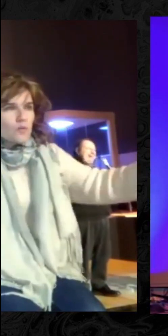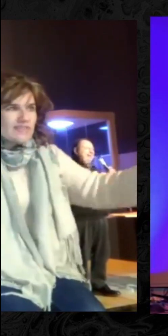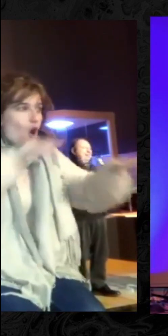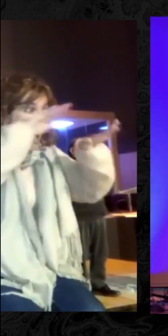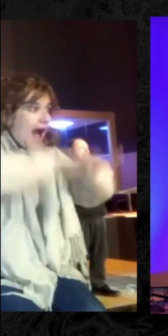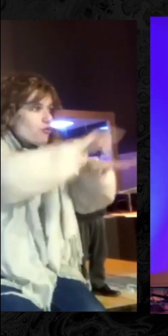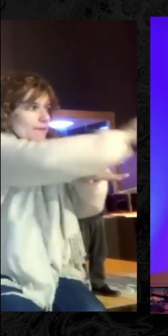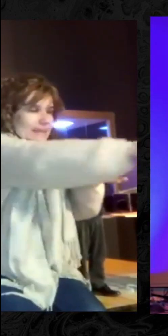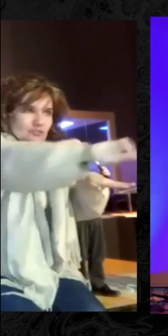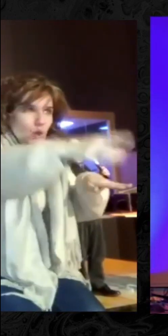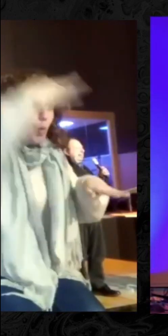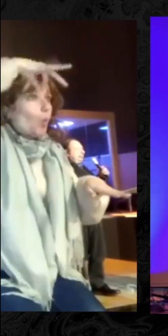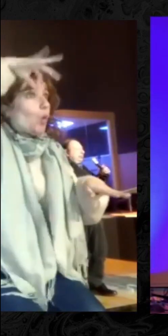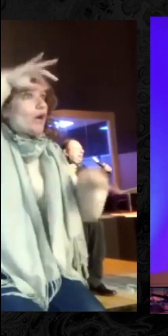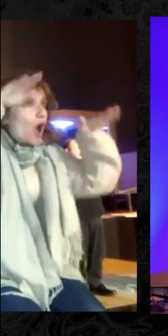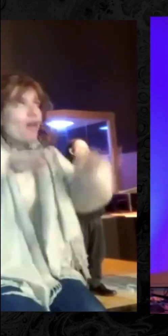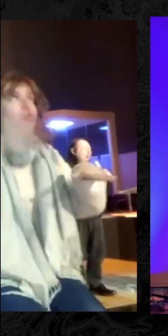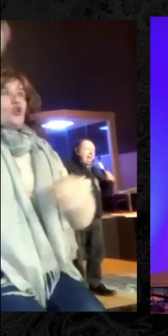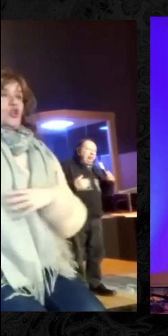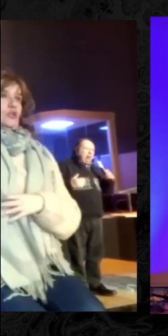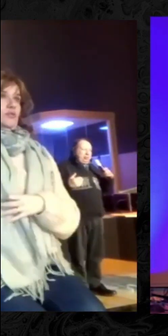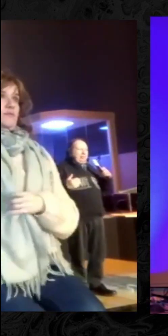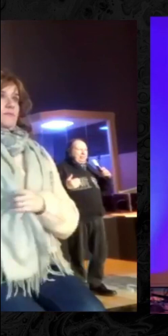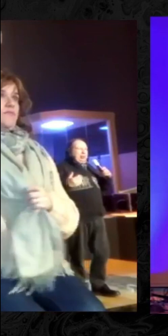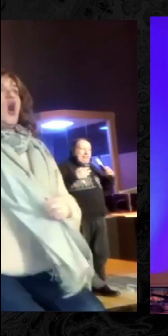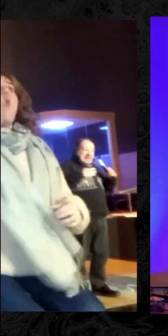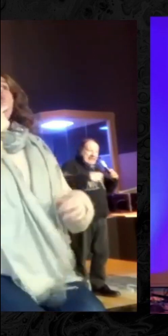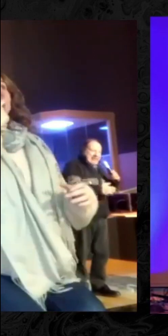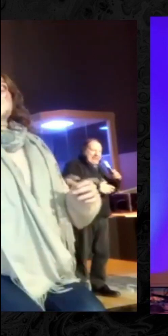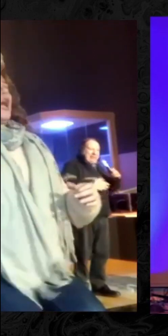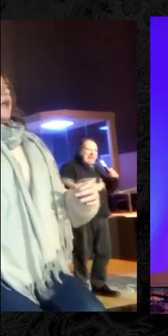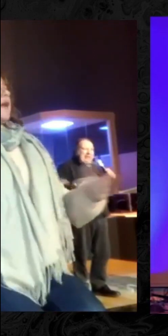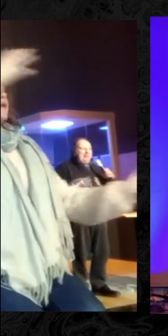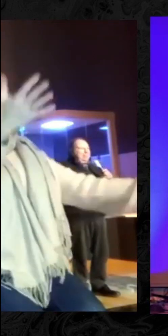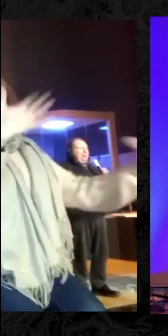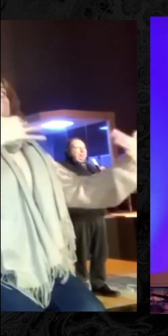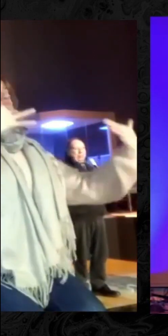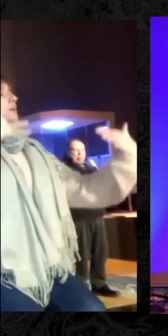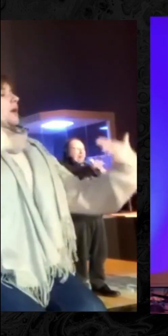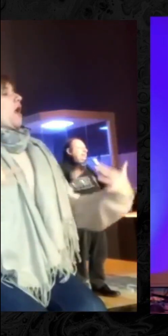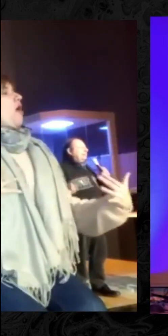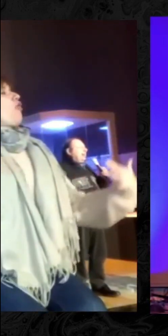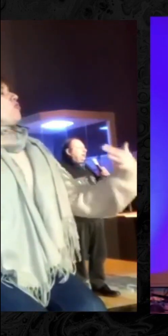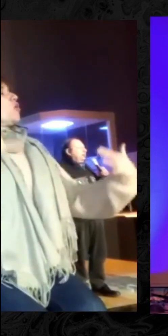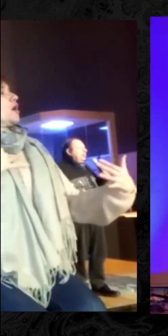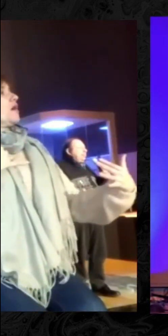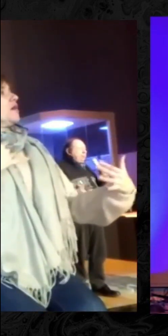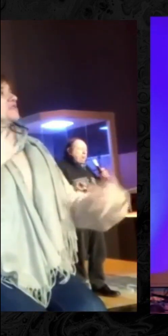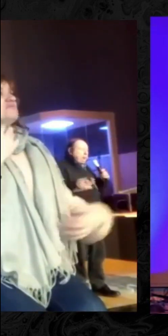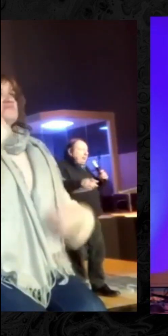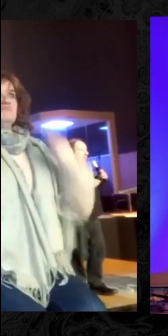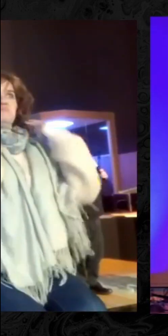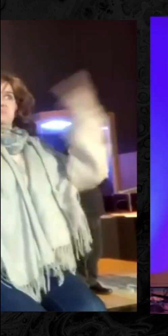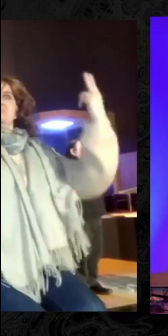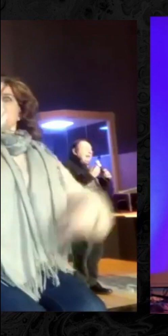revienta verdad y y ellos que querían adoración pues les persiguen les masacran pero por mucho que intentaron Y por